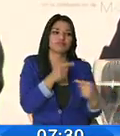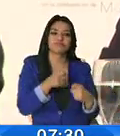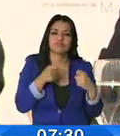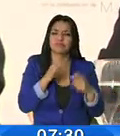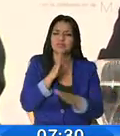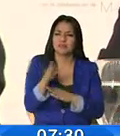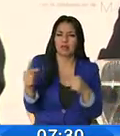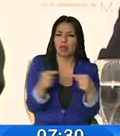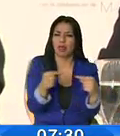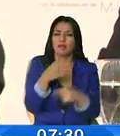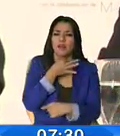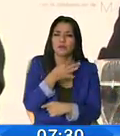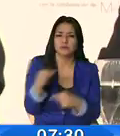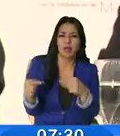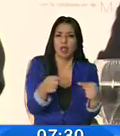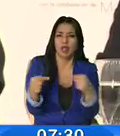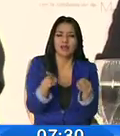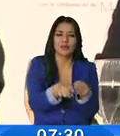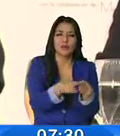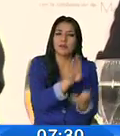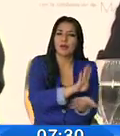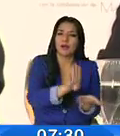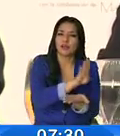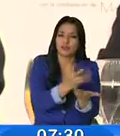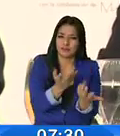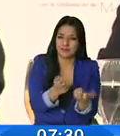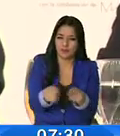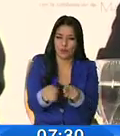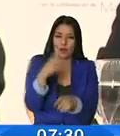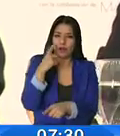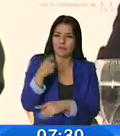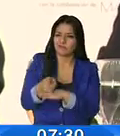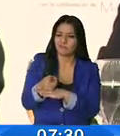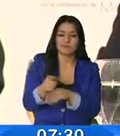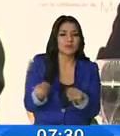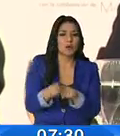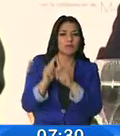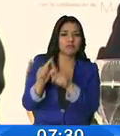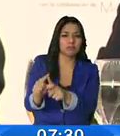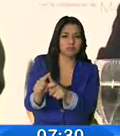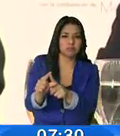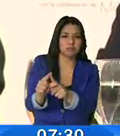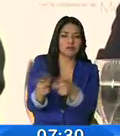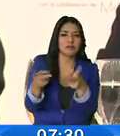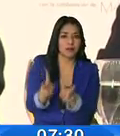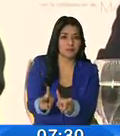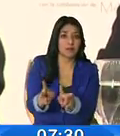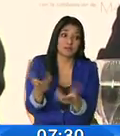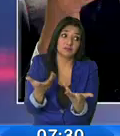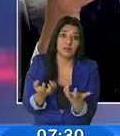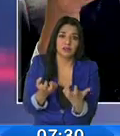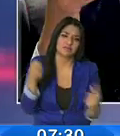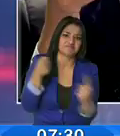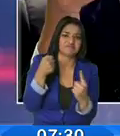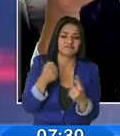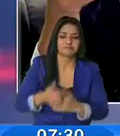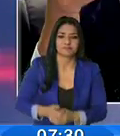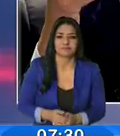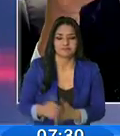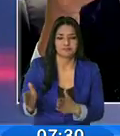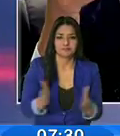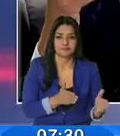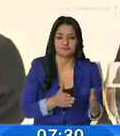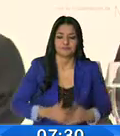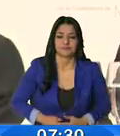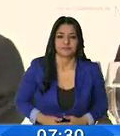confrontar, a quién agredir verbalmente y hasta a veces físicamente. Libertad judicial